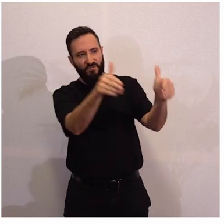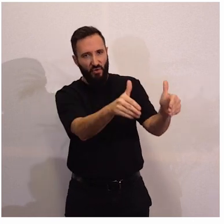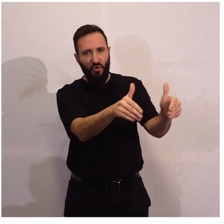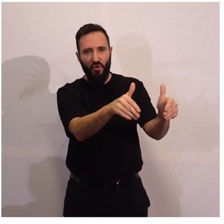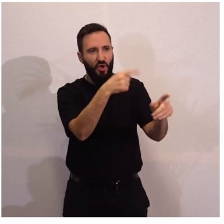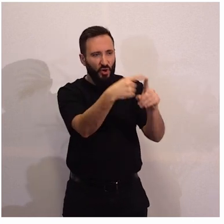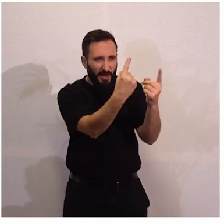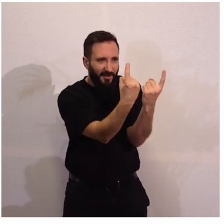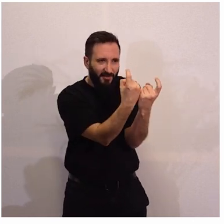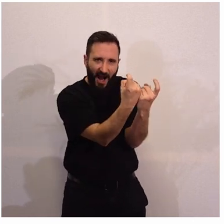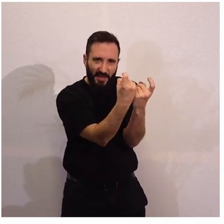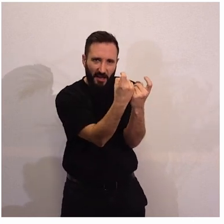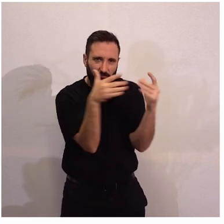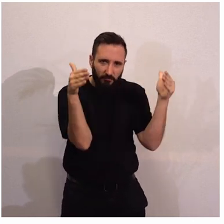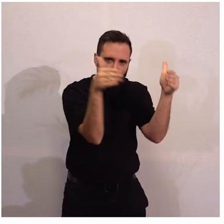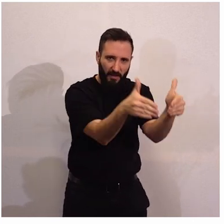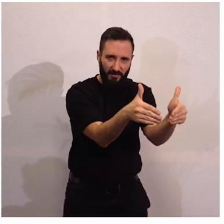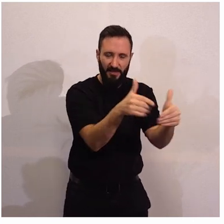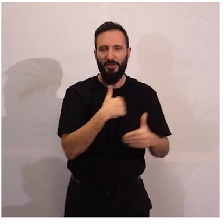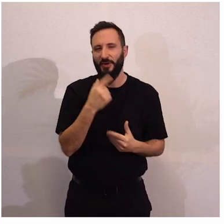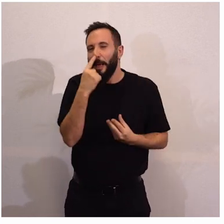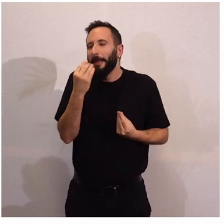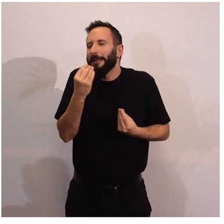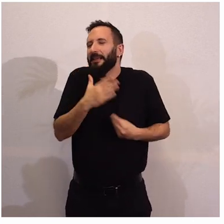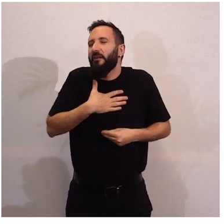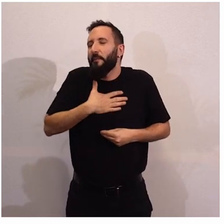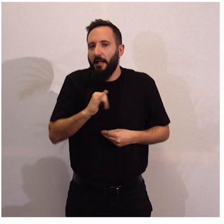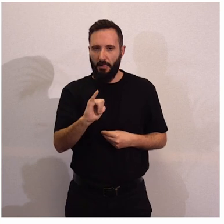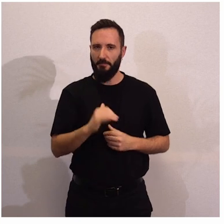donde hace falta ponerlo. Sí tengo esa sensación.